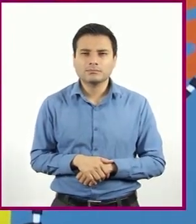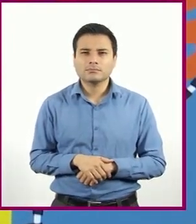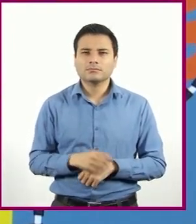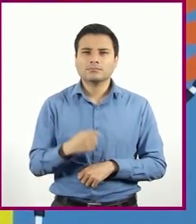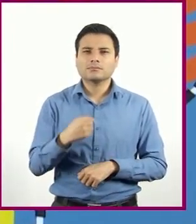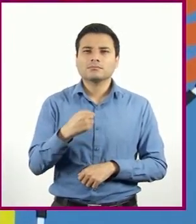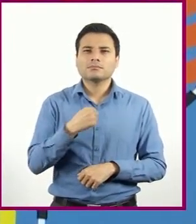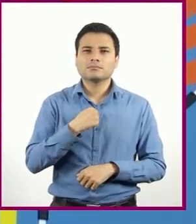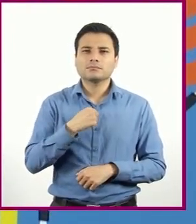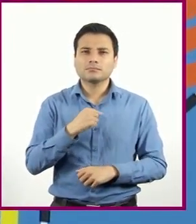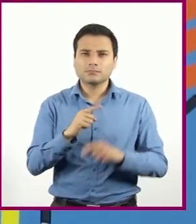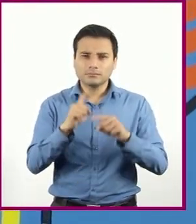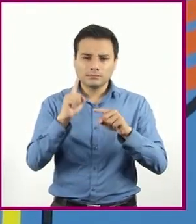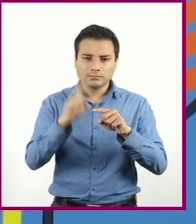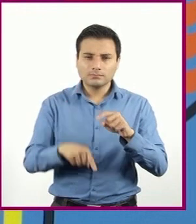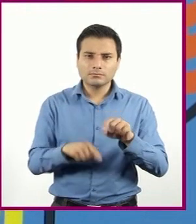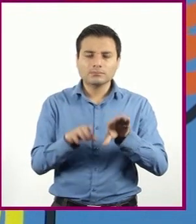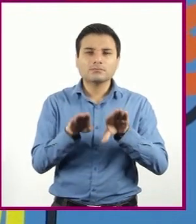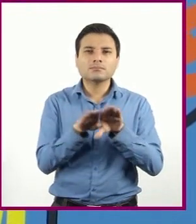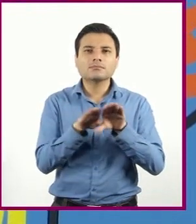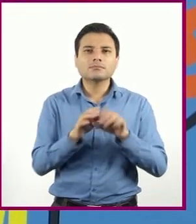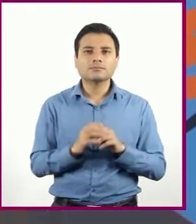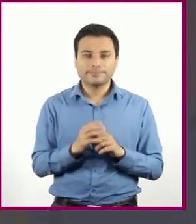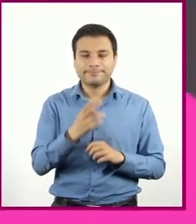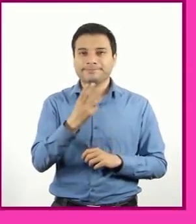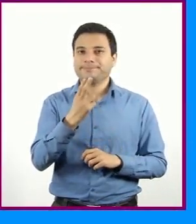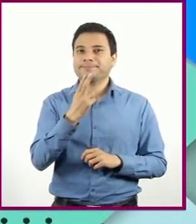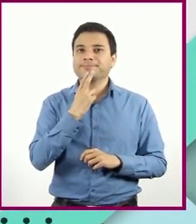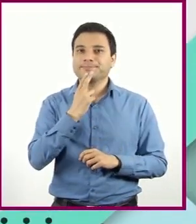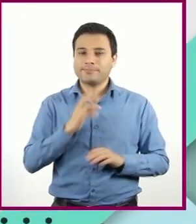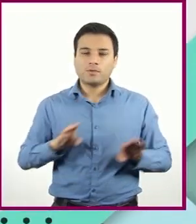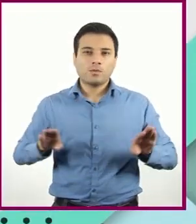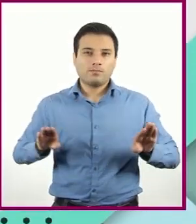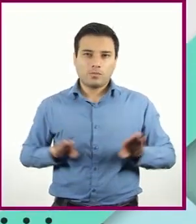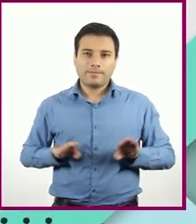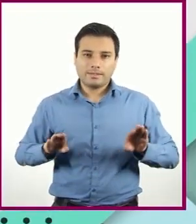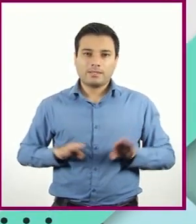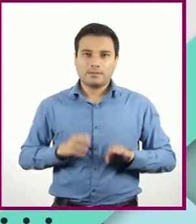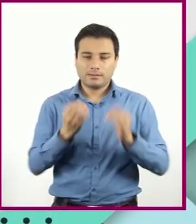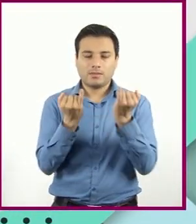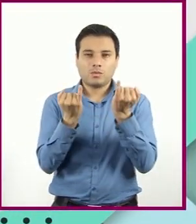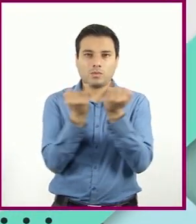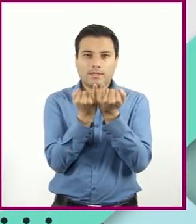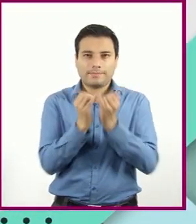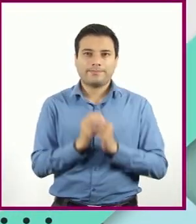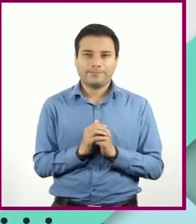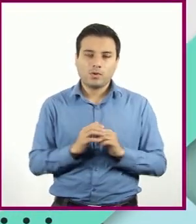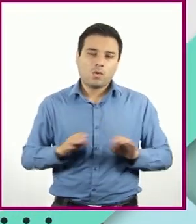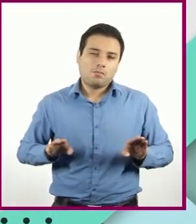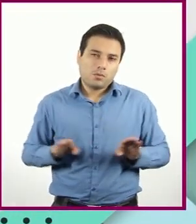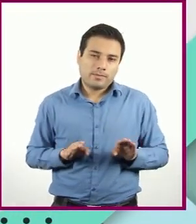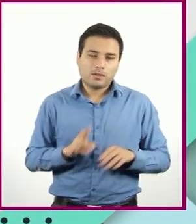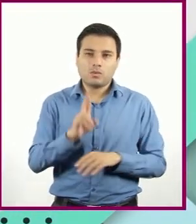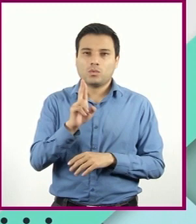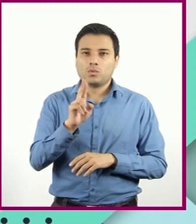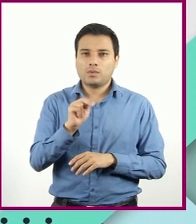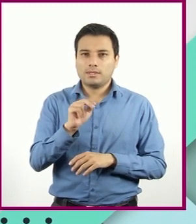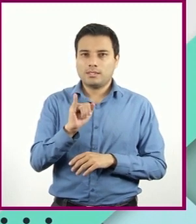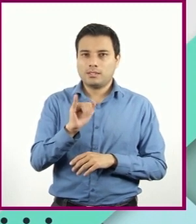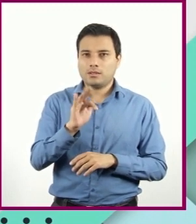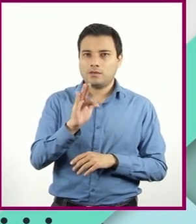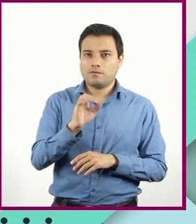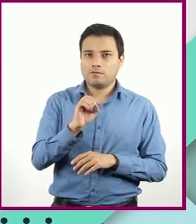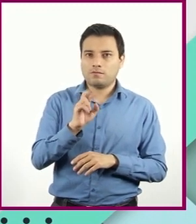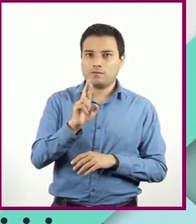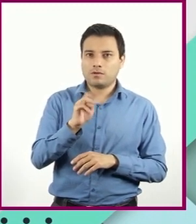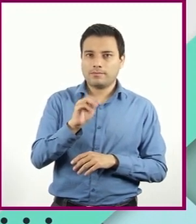del primer miembro es aplicar la propiedad de la igualdad denominada propiedad uniforme, que establece que si